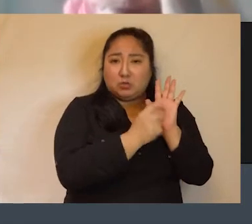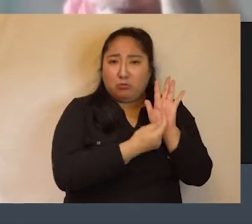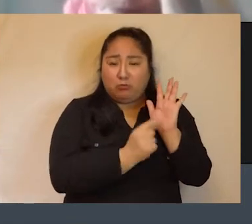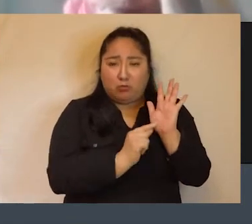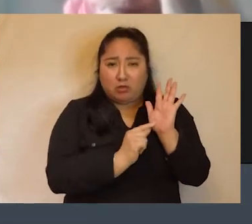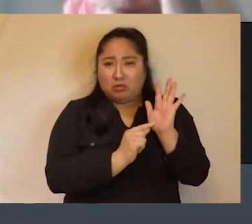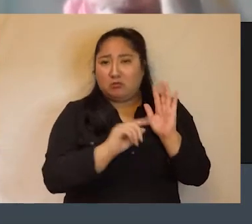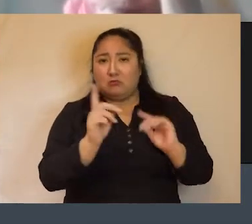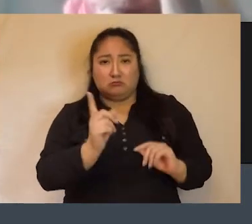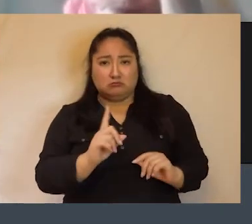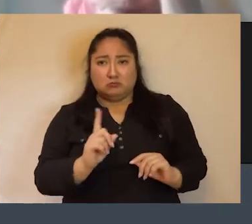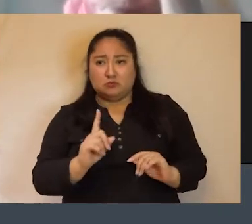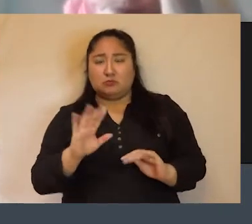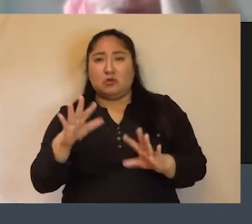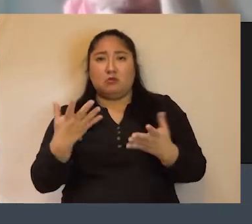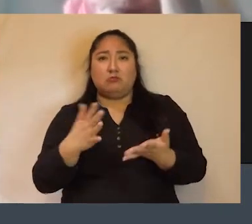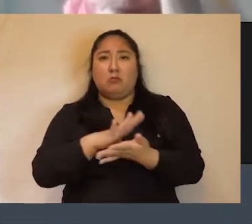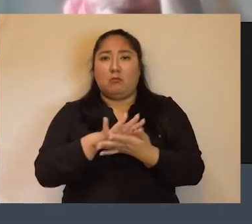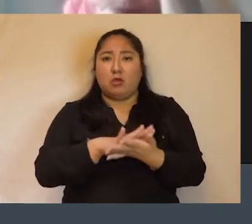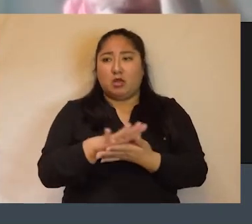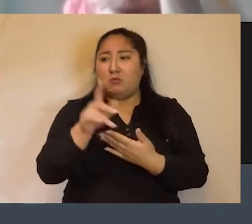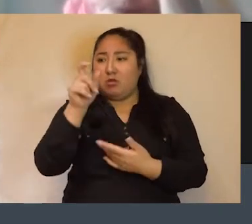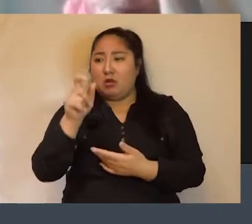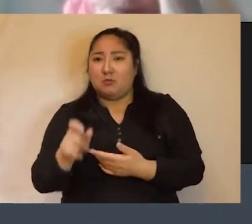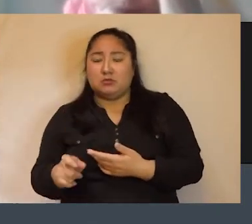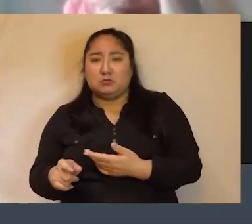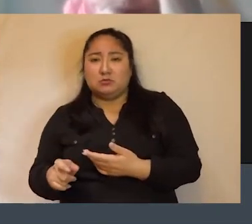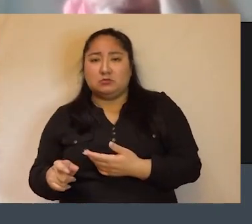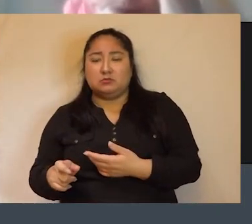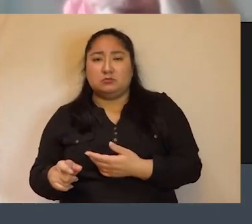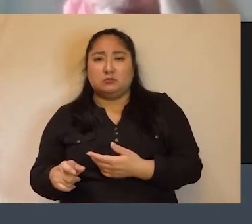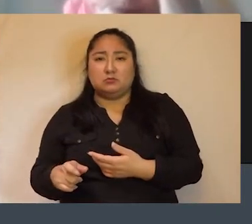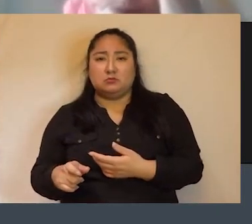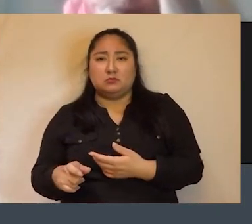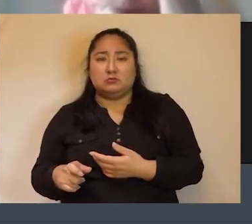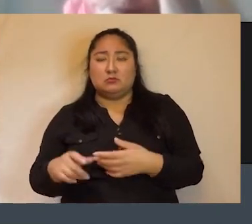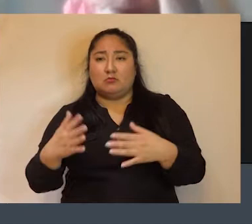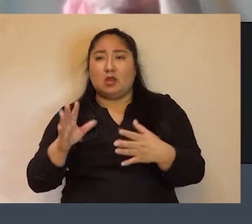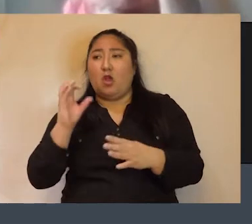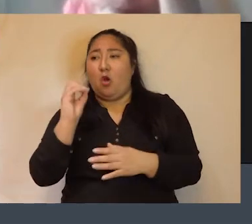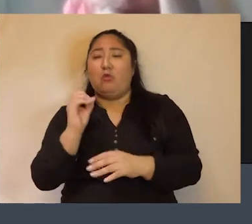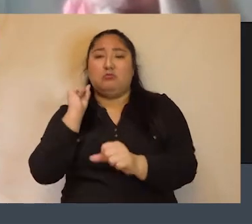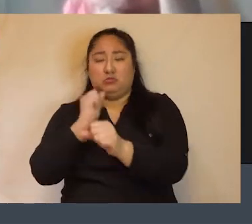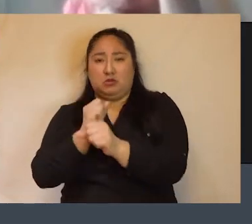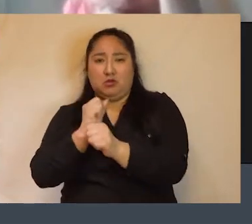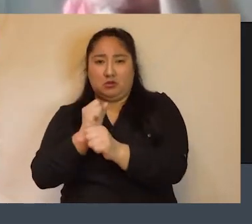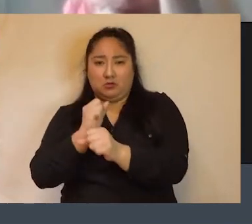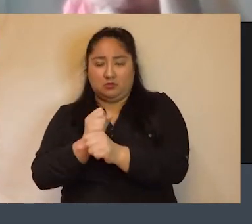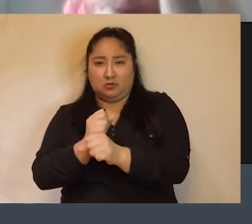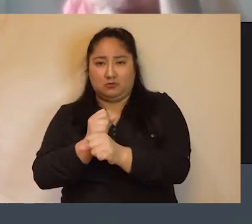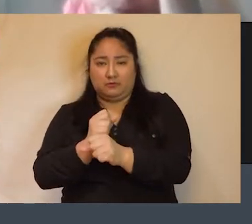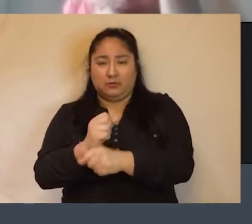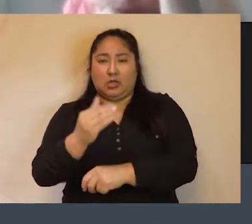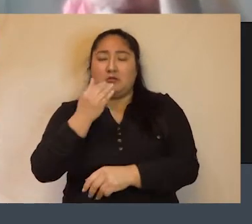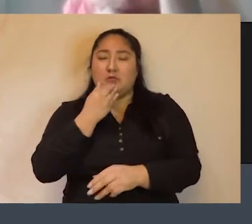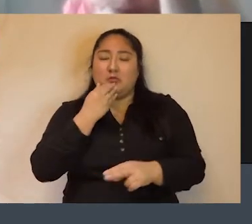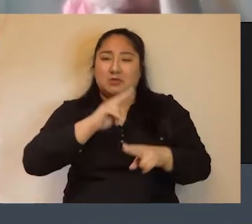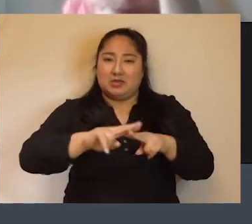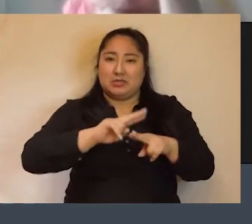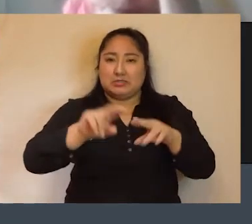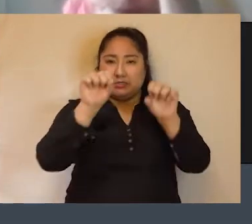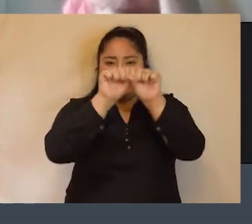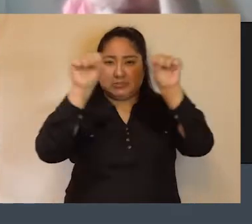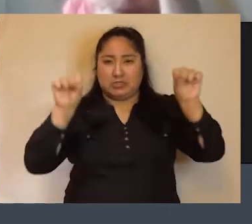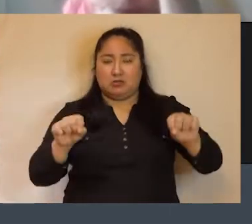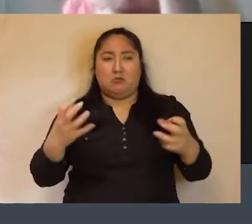donde hay un sistema contributivo en el cual cooperan tanto los trabajadores como los empleadores, y obviamente